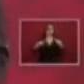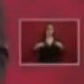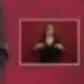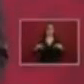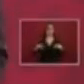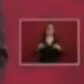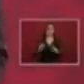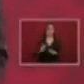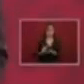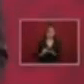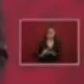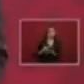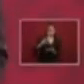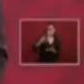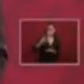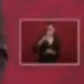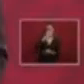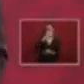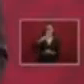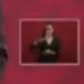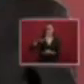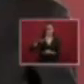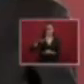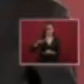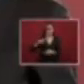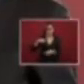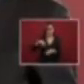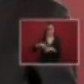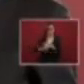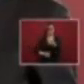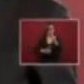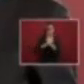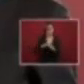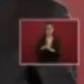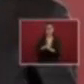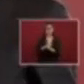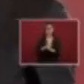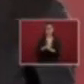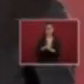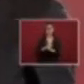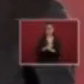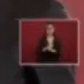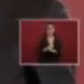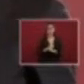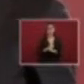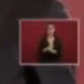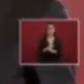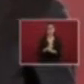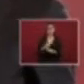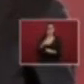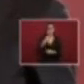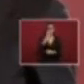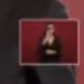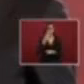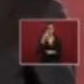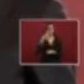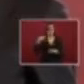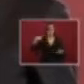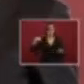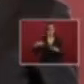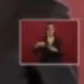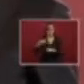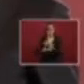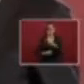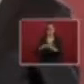nada más solamente 1 de cada 10 en este país son usuarios frecuentes y han volado en el último año y 1 de cada 3 ha volado en su vida.